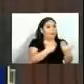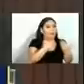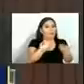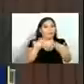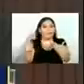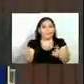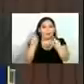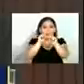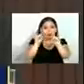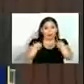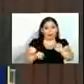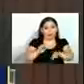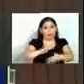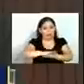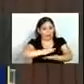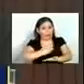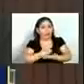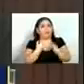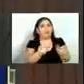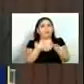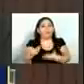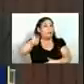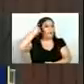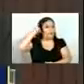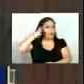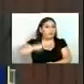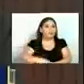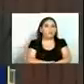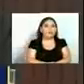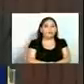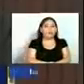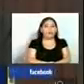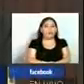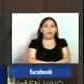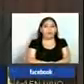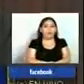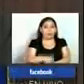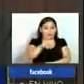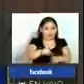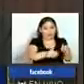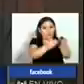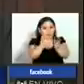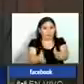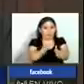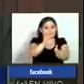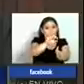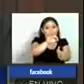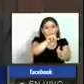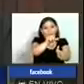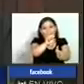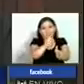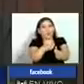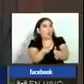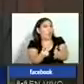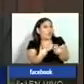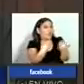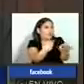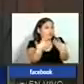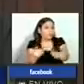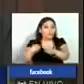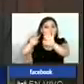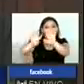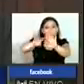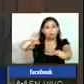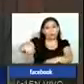computadoras Portátiles Para docentes En esta primera fase Entregaremos 9000 computadoras